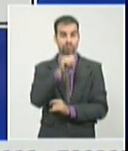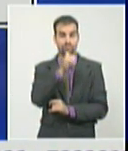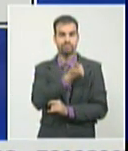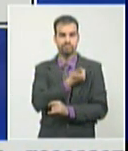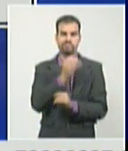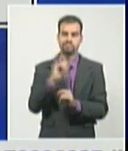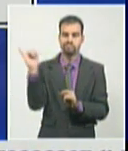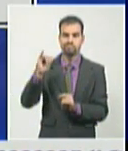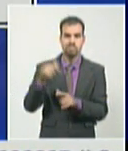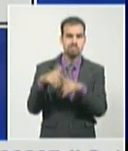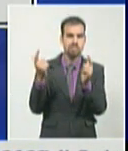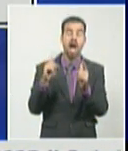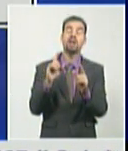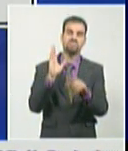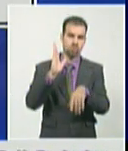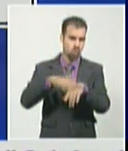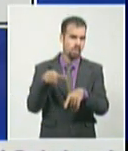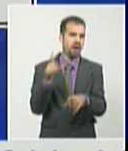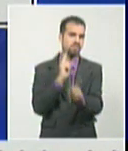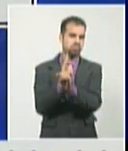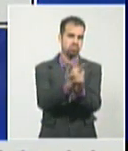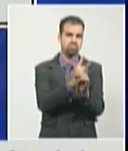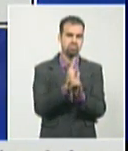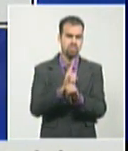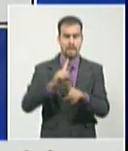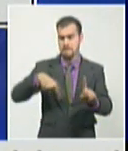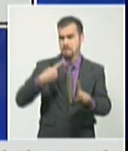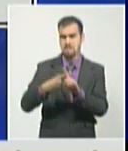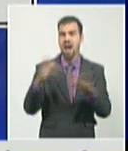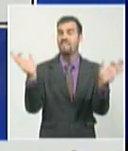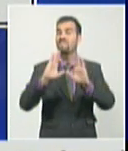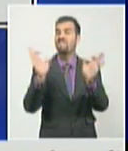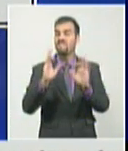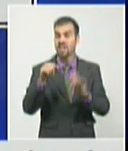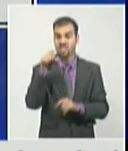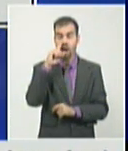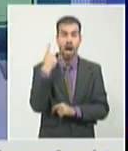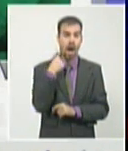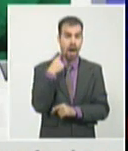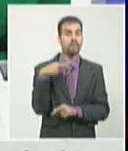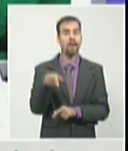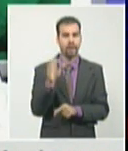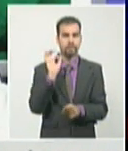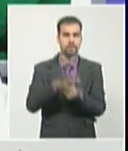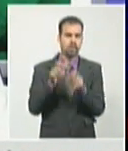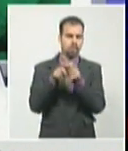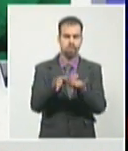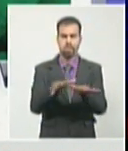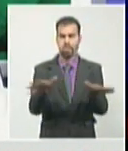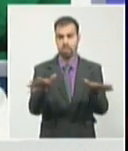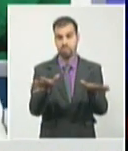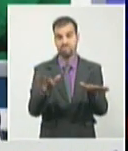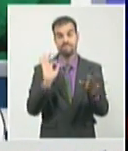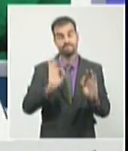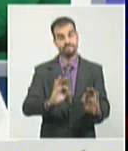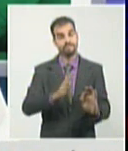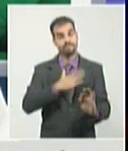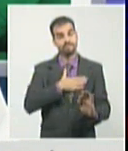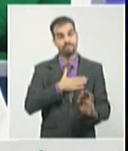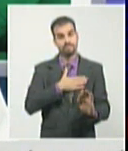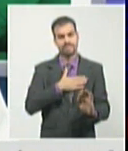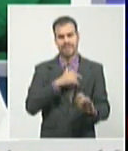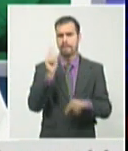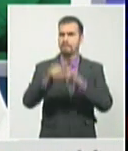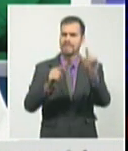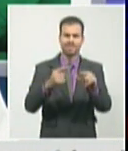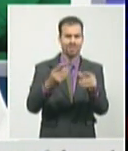coincidió con las fiestas de fin de año en las cuales lamentablemente se violaron muchos